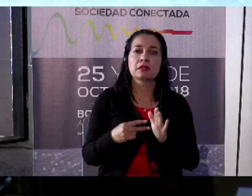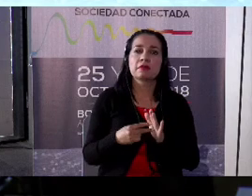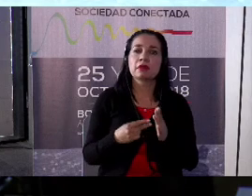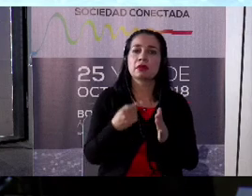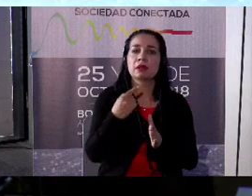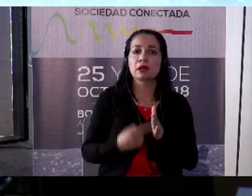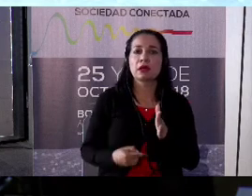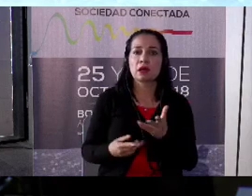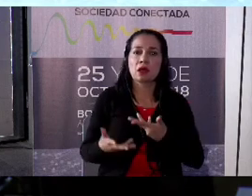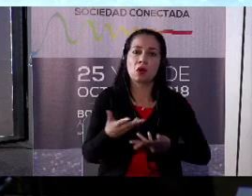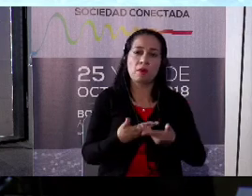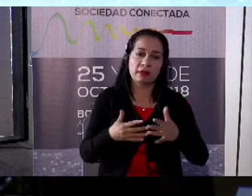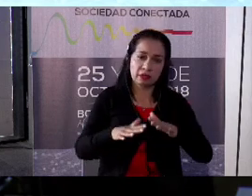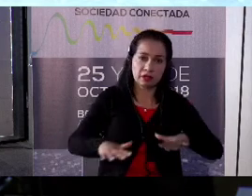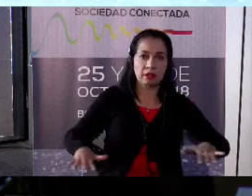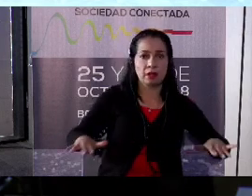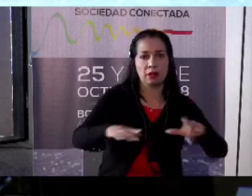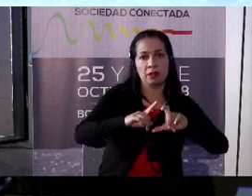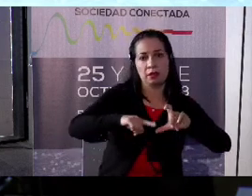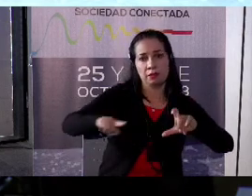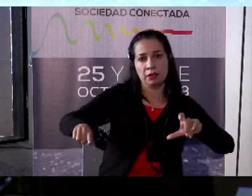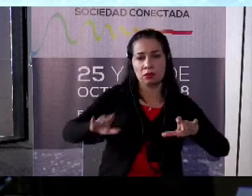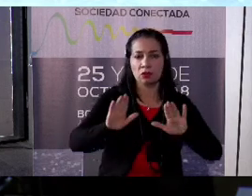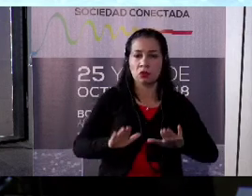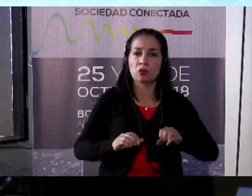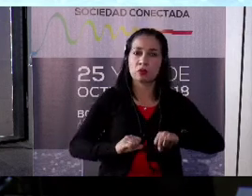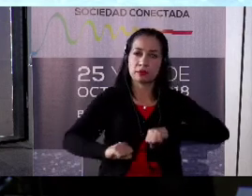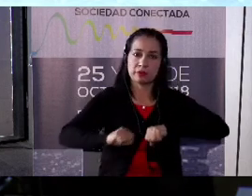de compartir espectro de forma